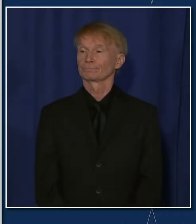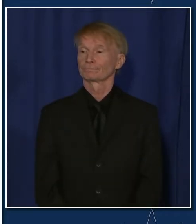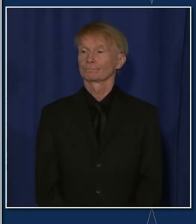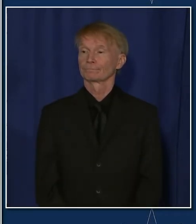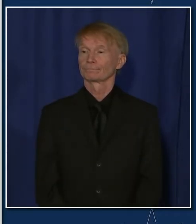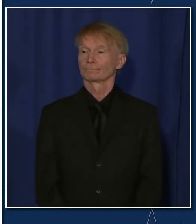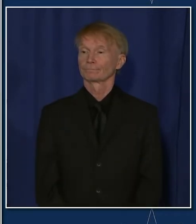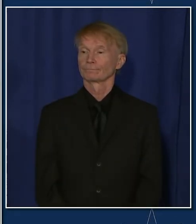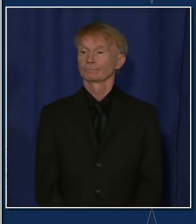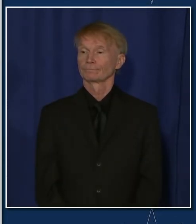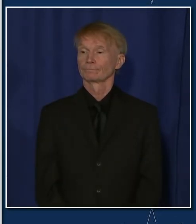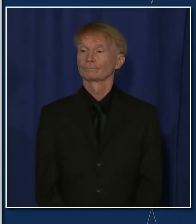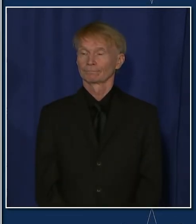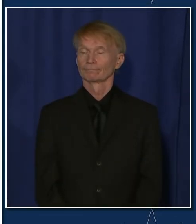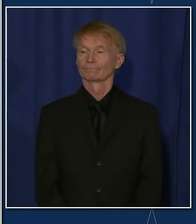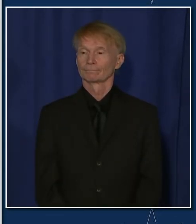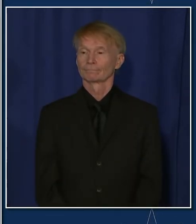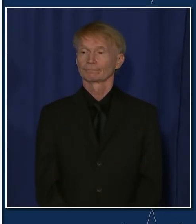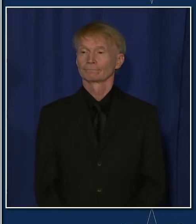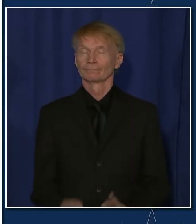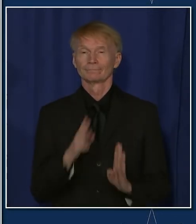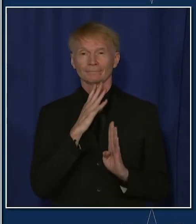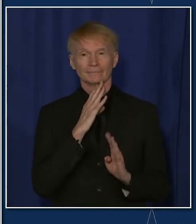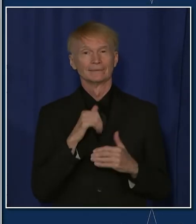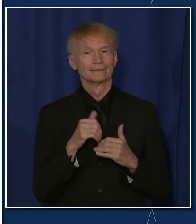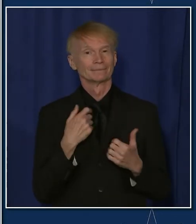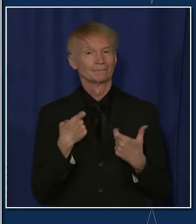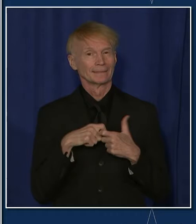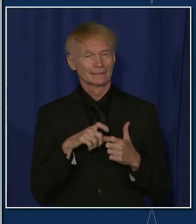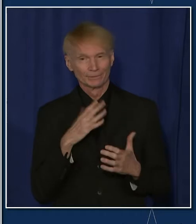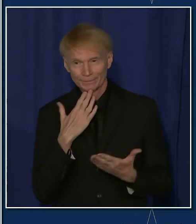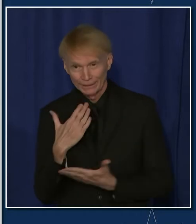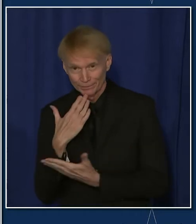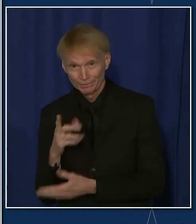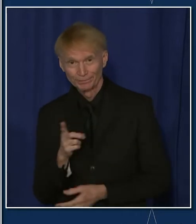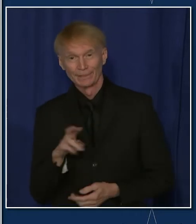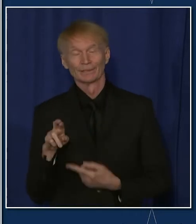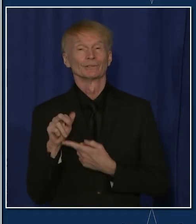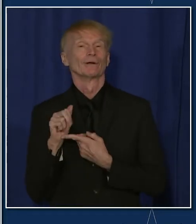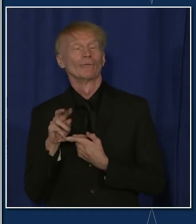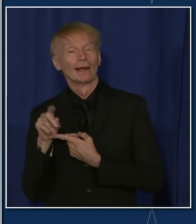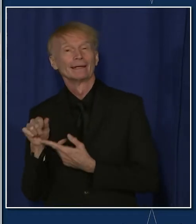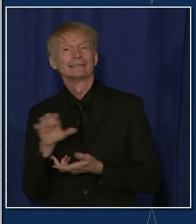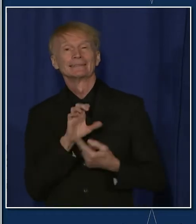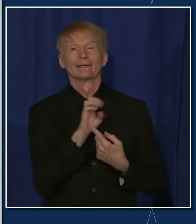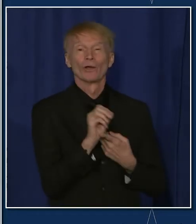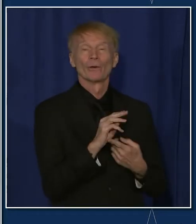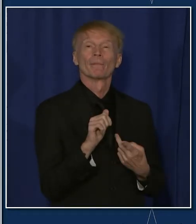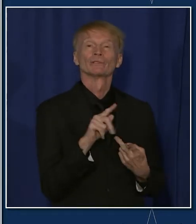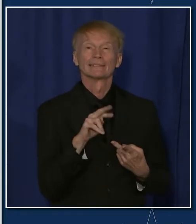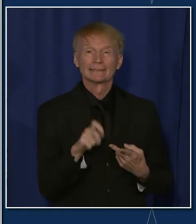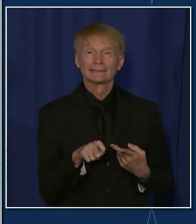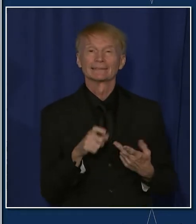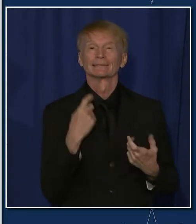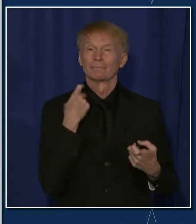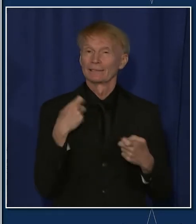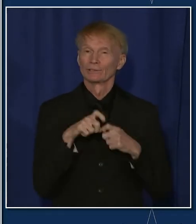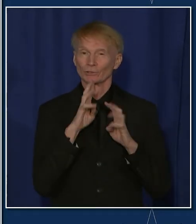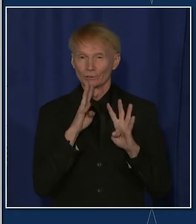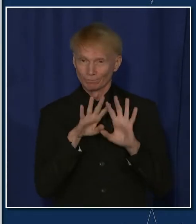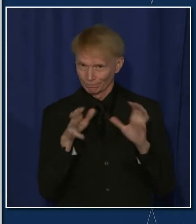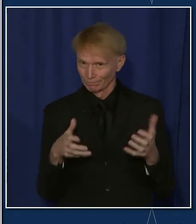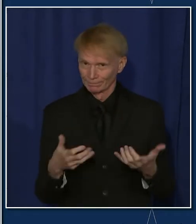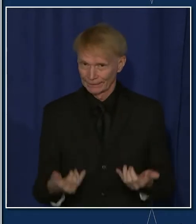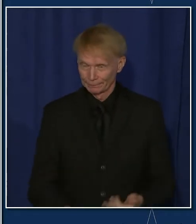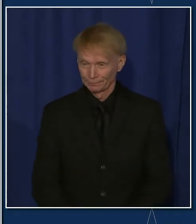Thank you. Gracias, CEO Martinez, Dr. Arwady. Yo soy la doctora Geraldine Luna, directora médica del